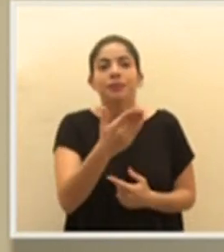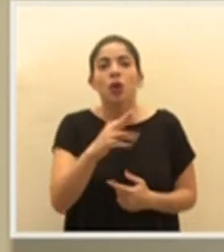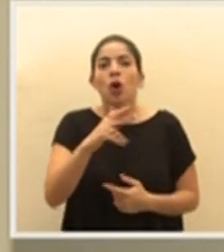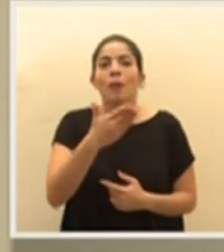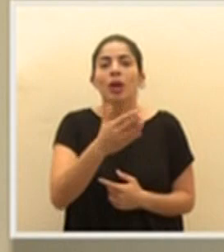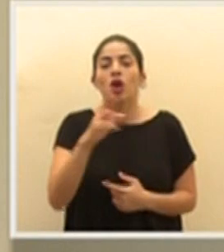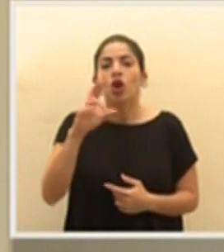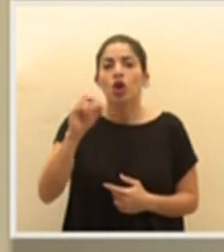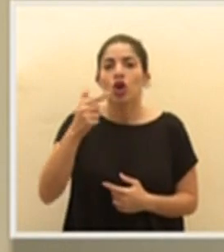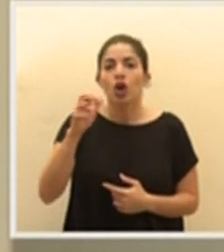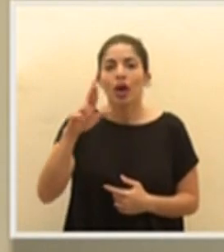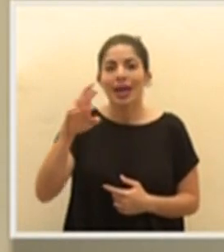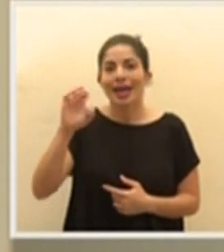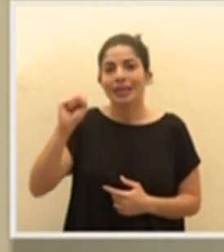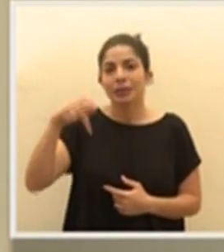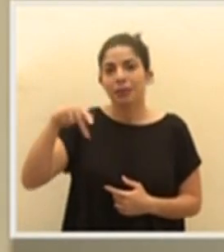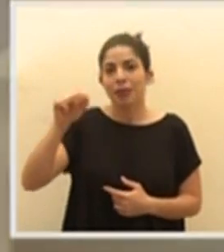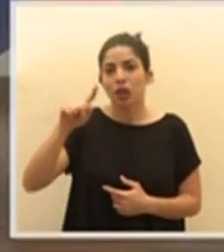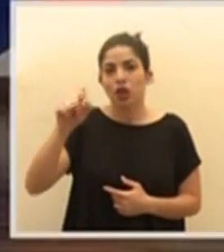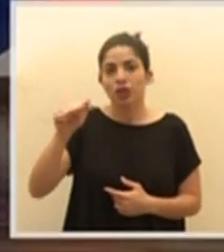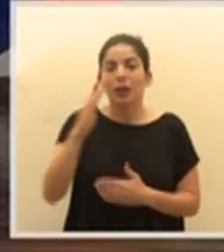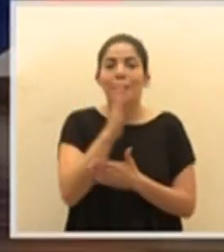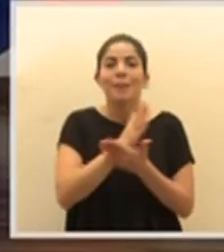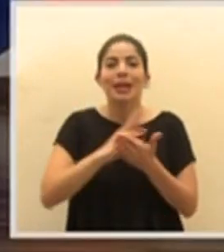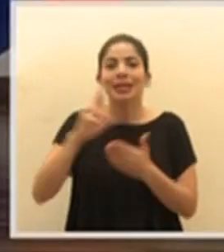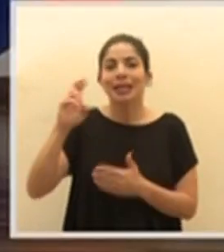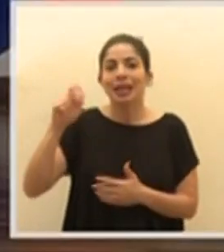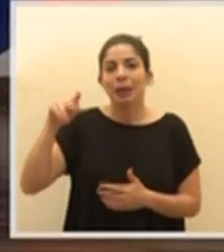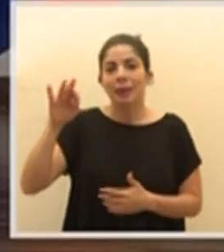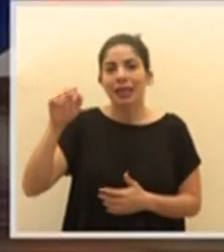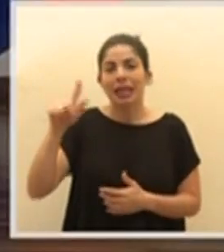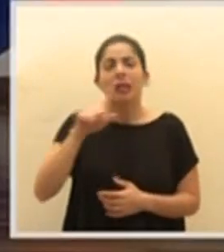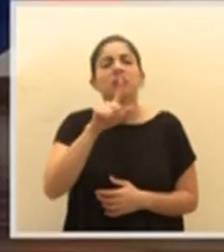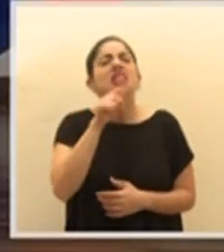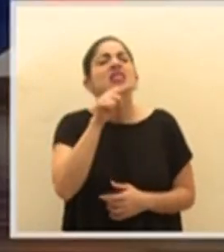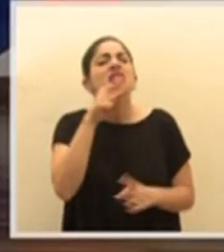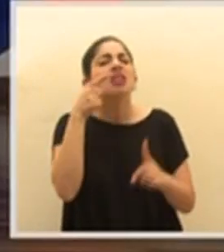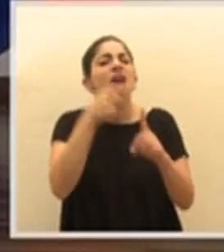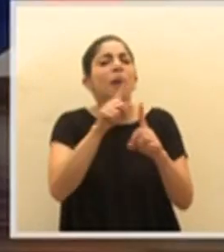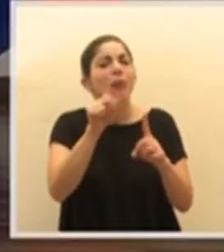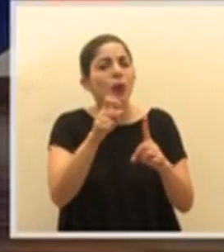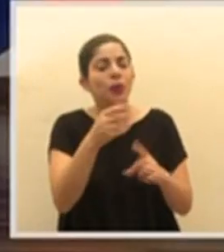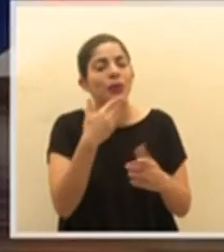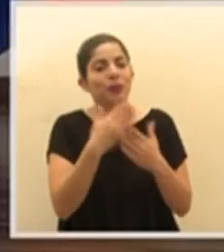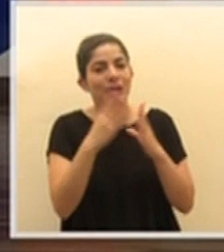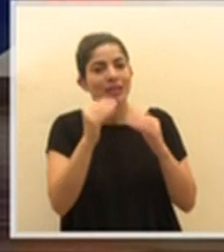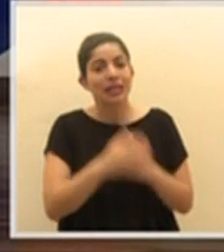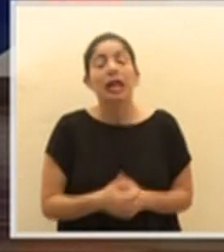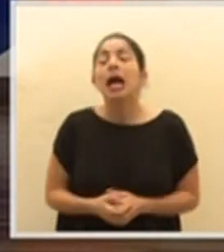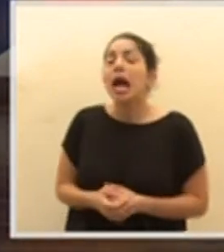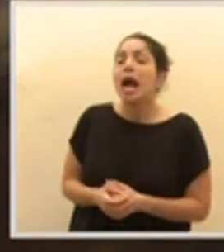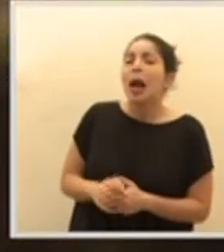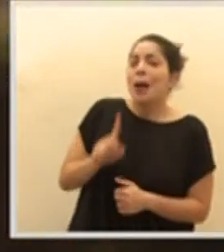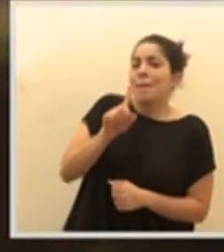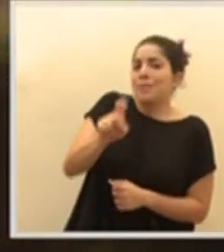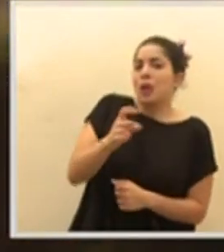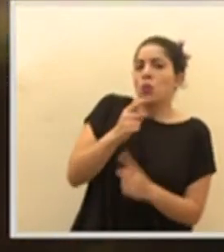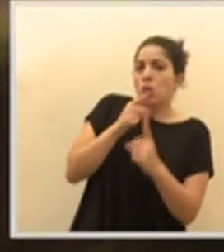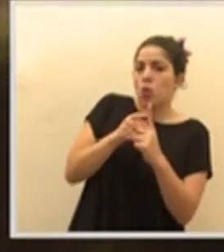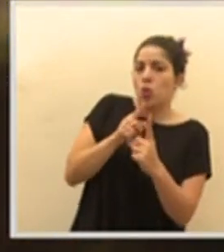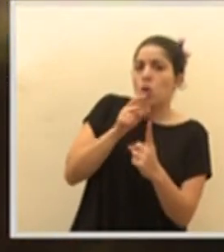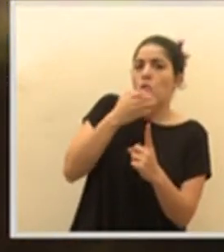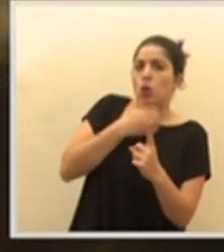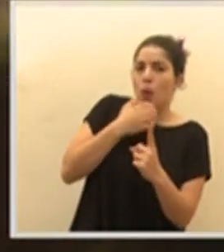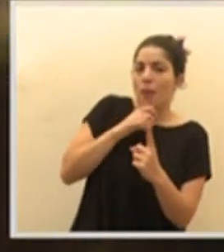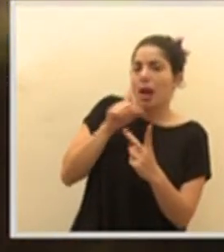colega Roger Espinosa de Noticias Repretel. ¿Hacia quién va dirigida su consulta, Roger? Muy buenas tardes. Es una para cada uno. Para don